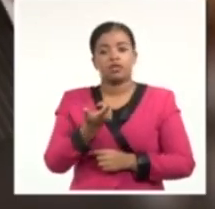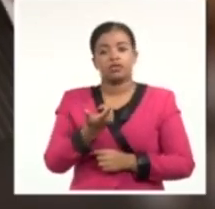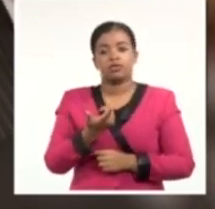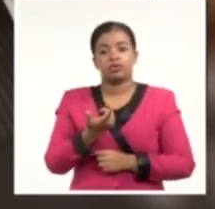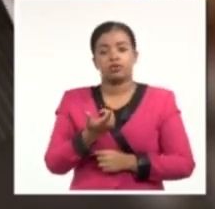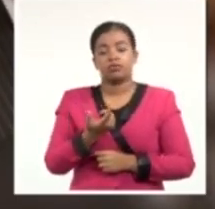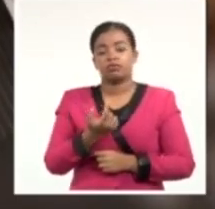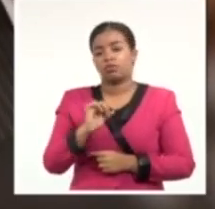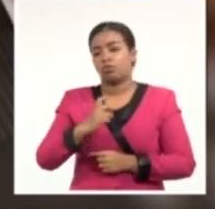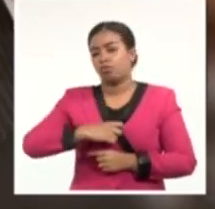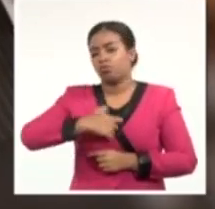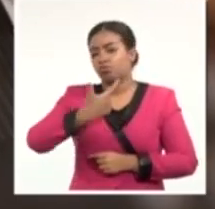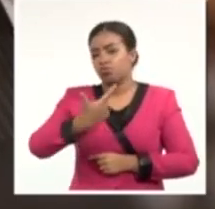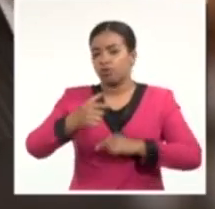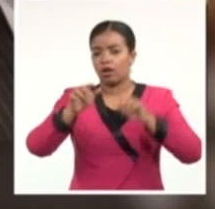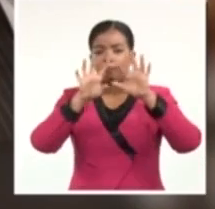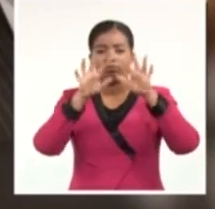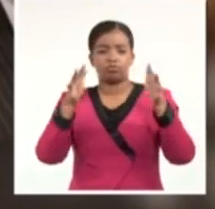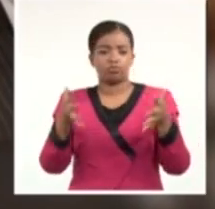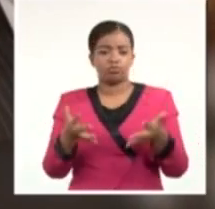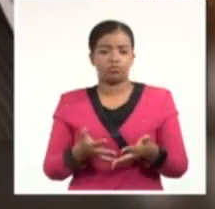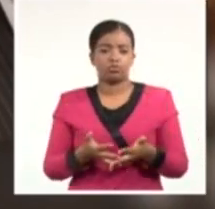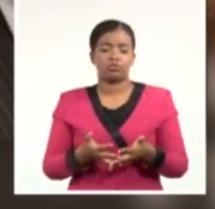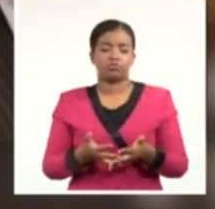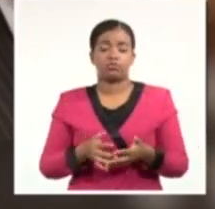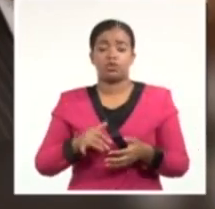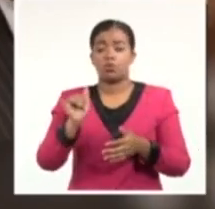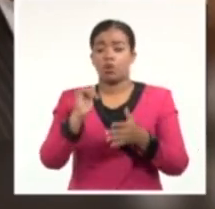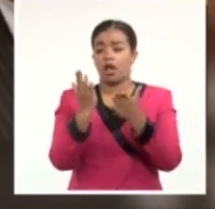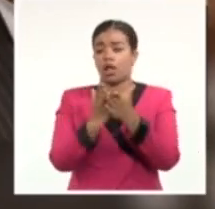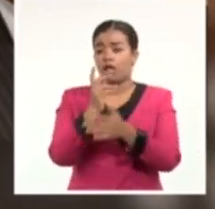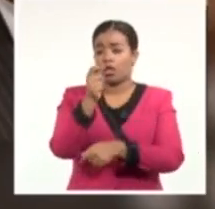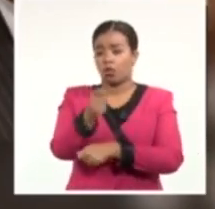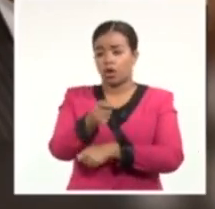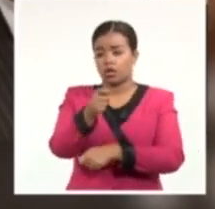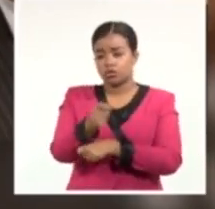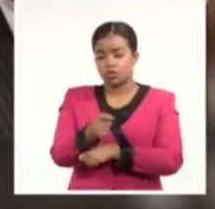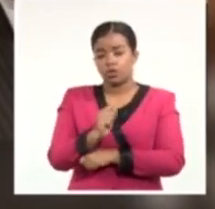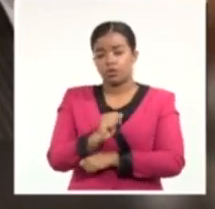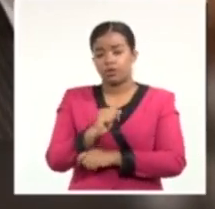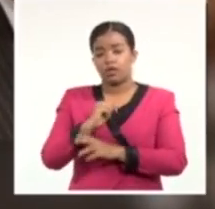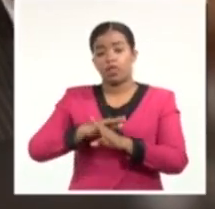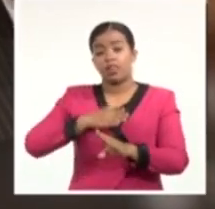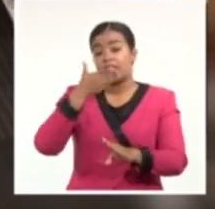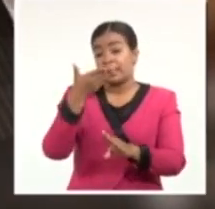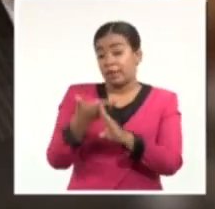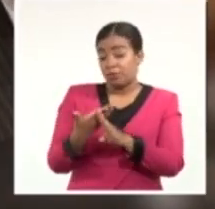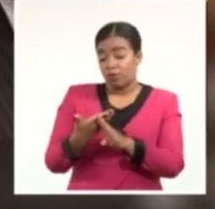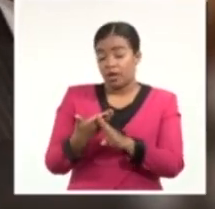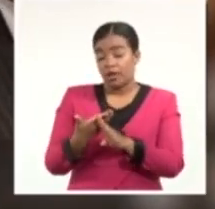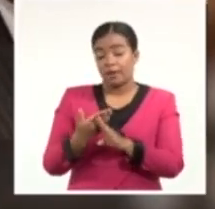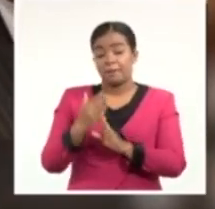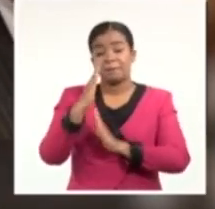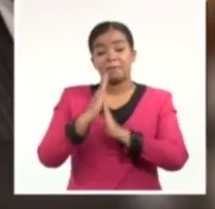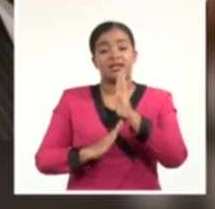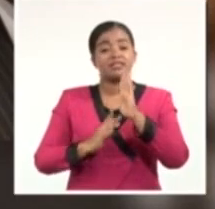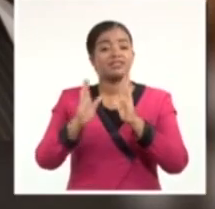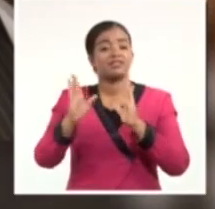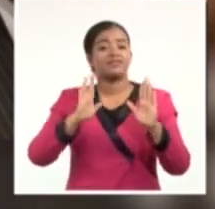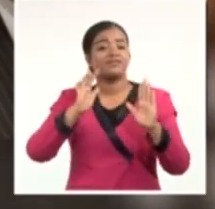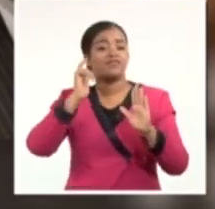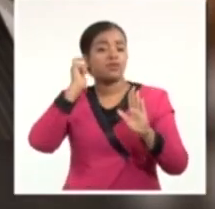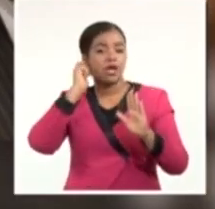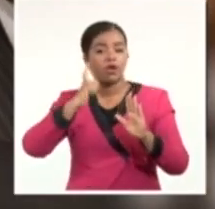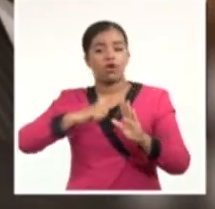en relación con los temas de la educación, posteriormente en el mes de febrero en el ámbito de la cultura, el